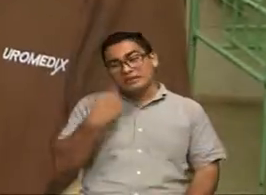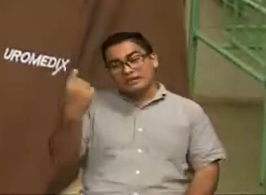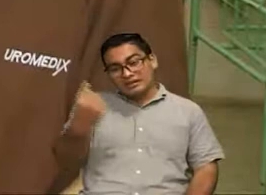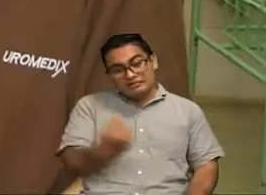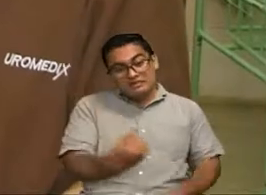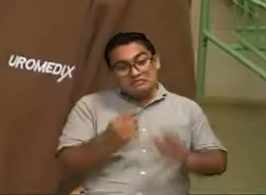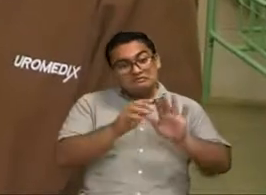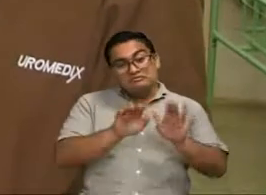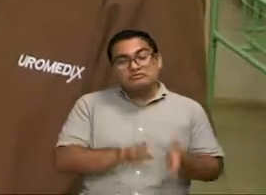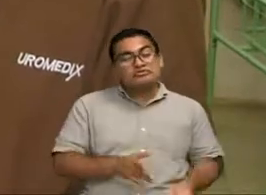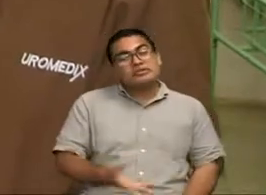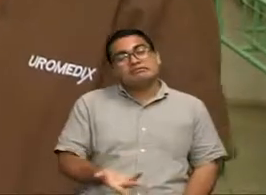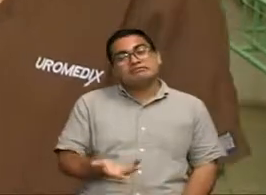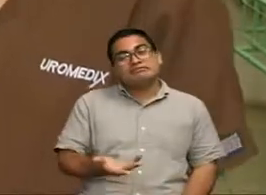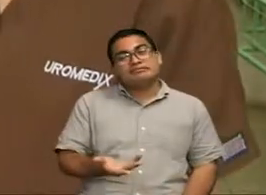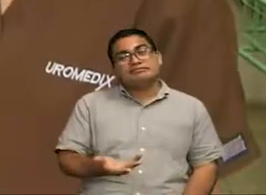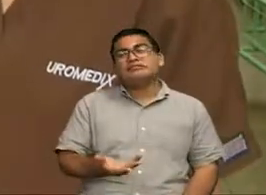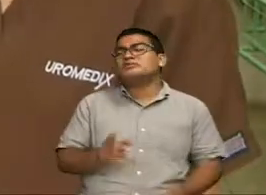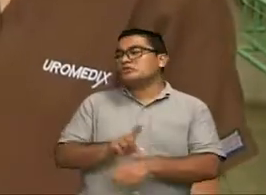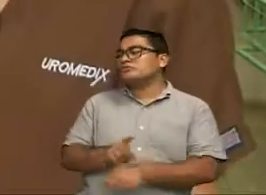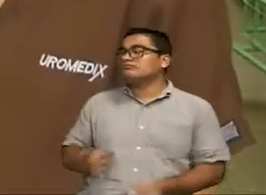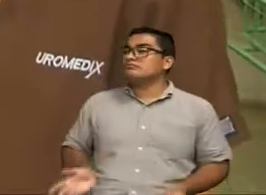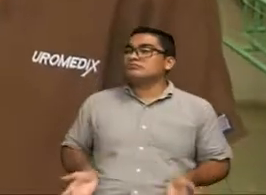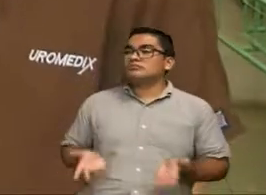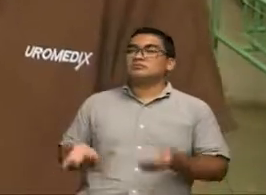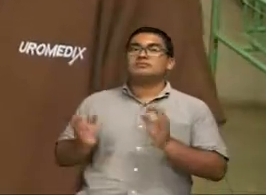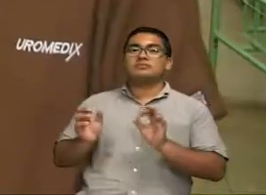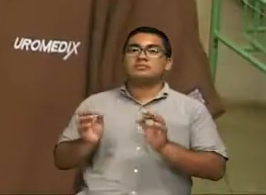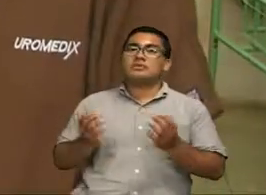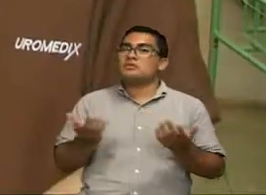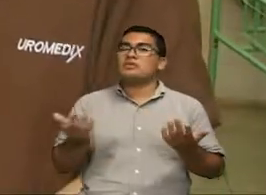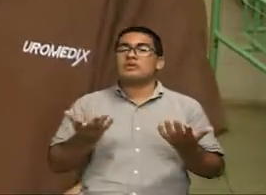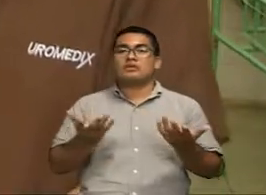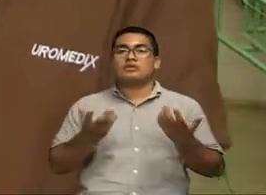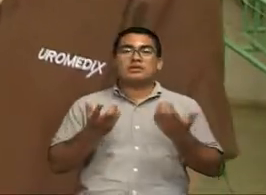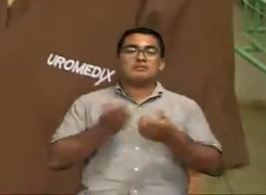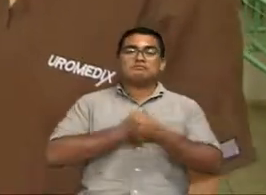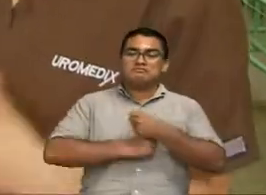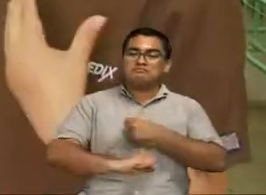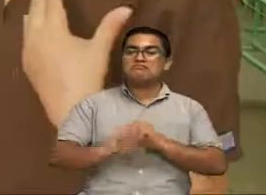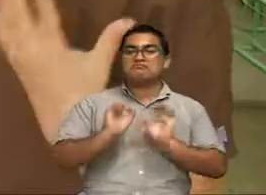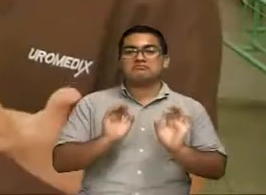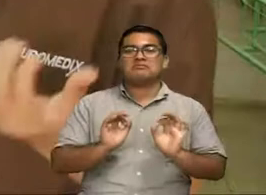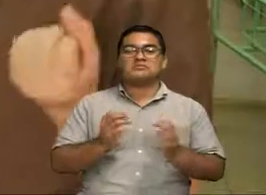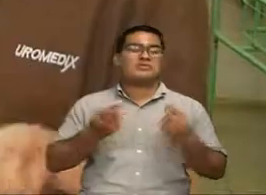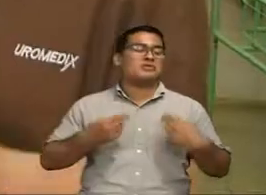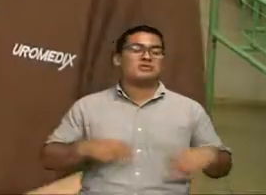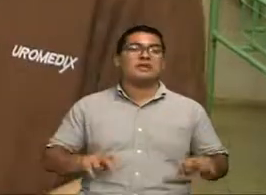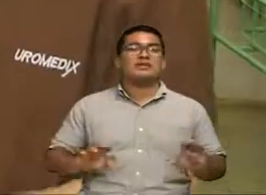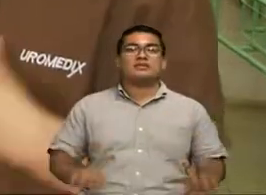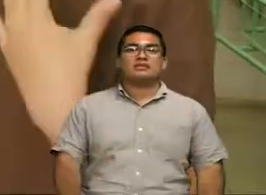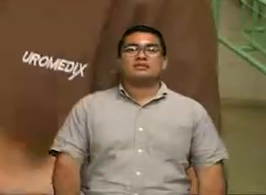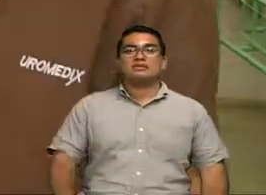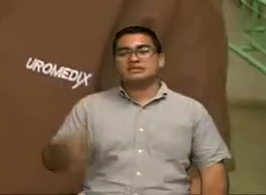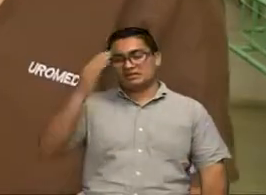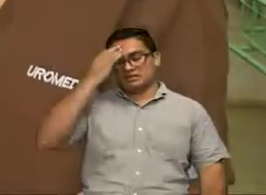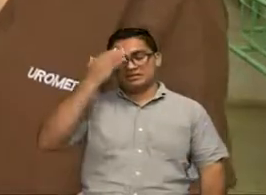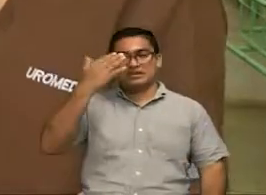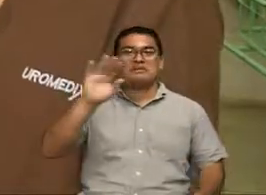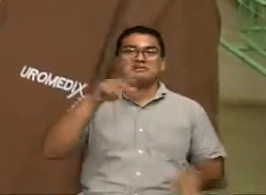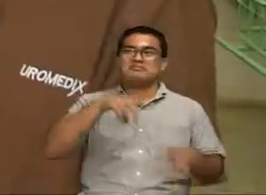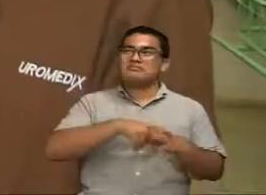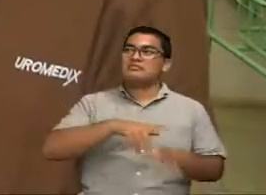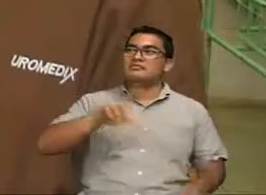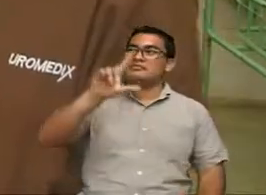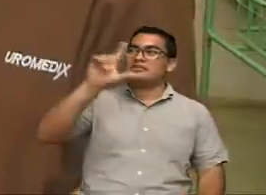viene muy tímida. Entonces uno le dice, como quiere, pújelo. Porque nosotros nos damos cuenta cuando las pacientes son del campo y cuando son de aquí,